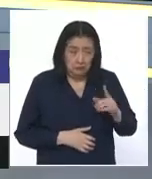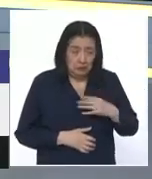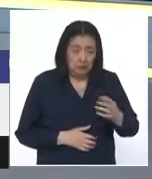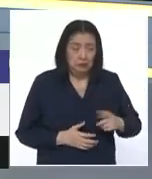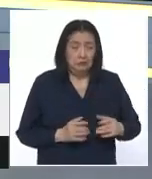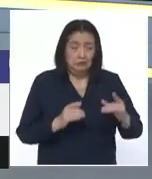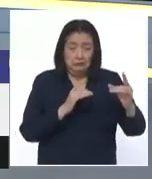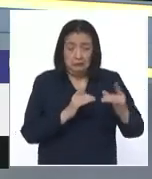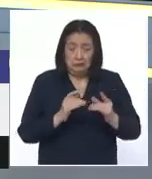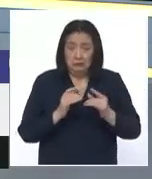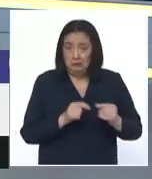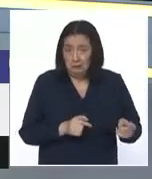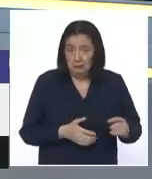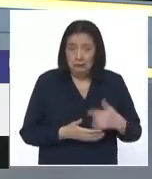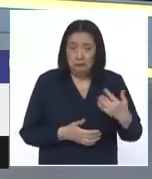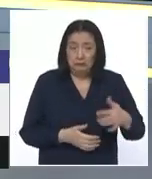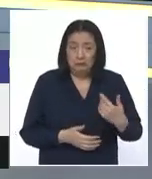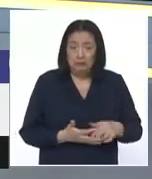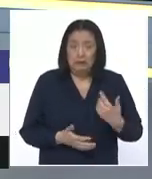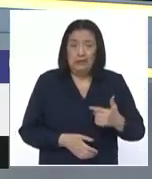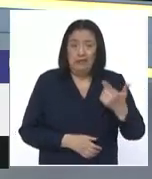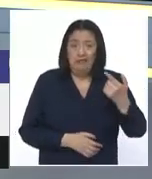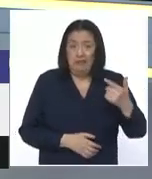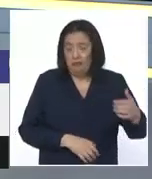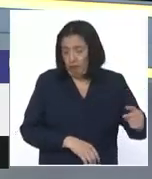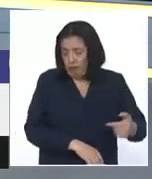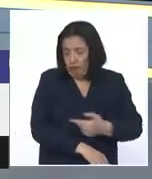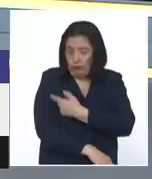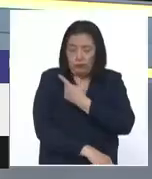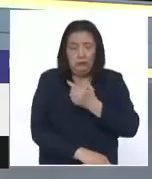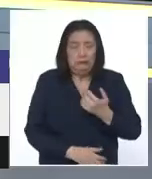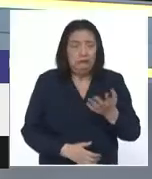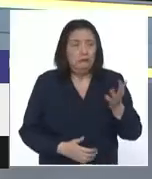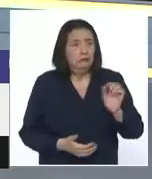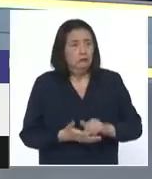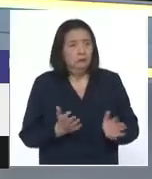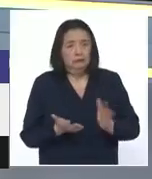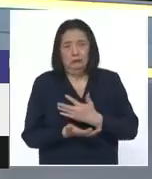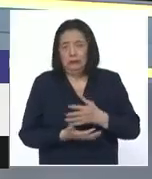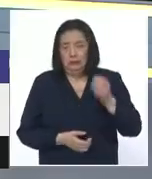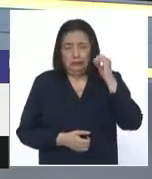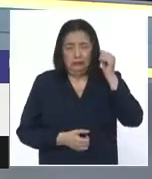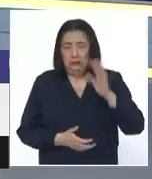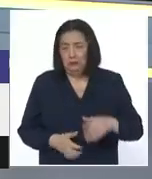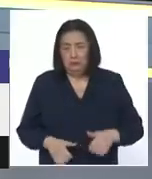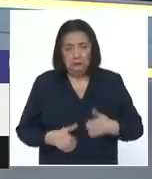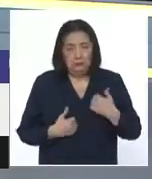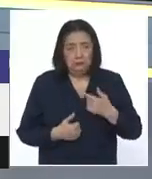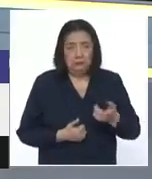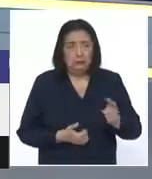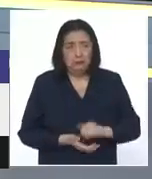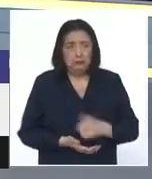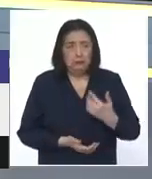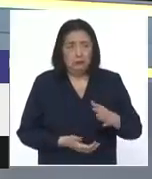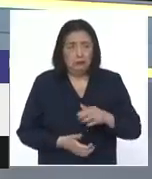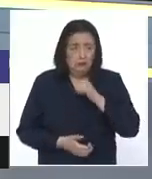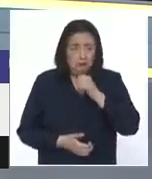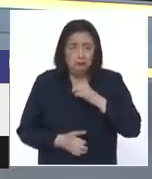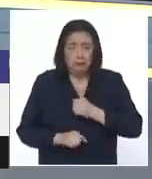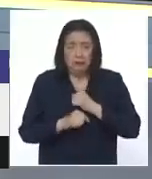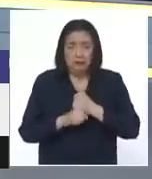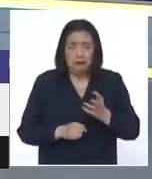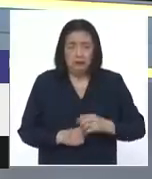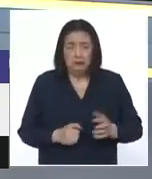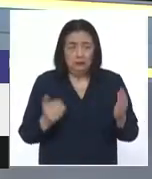su cuna, fue rozada por una de las balas. No hay derecho a vivir a este nivel de inseguridad, a ese